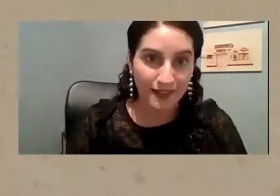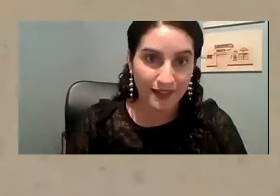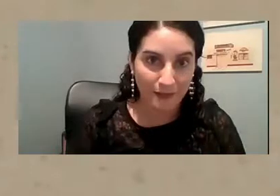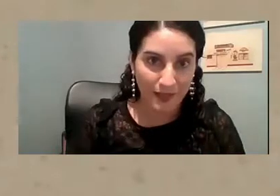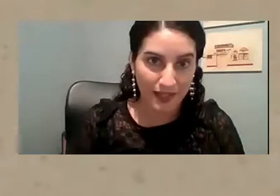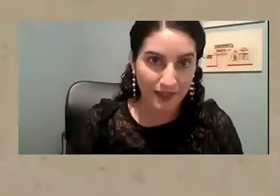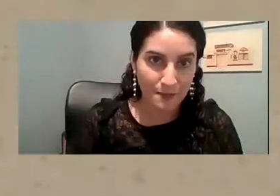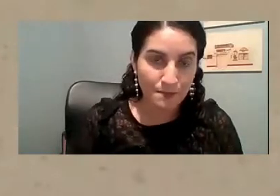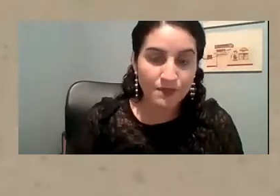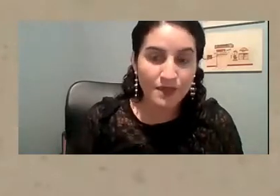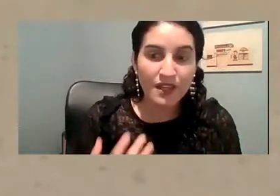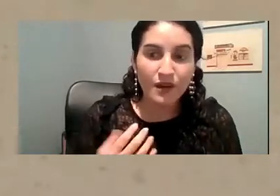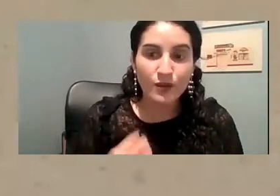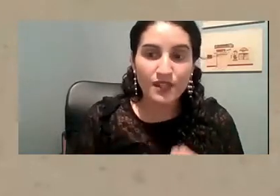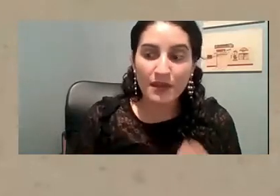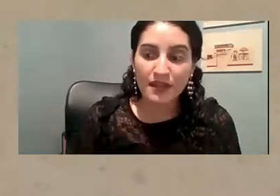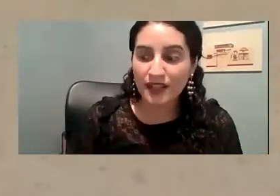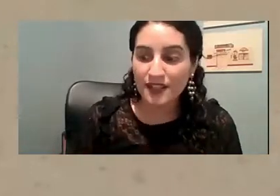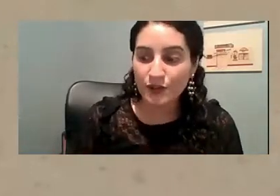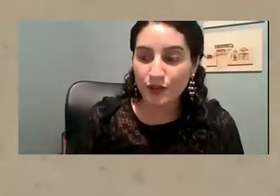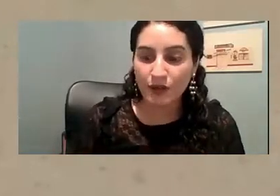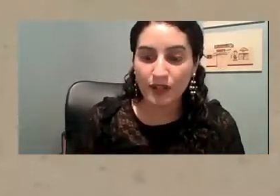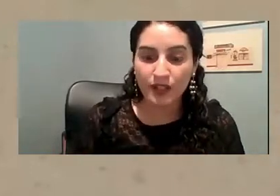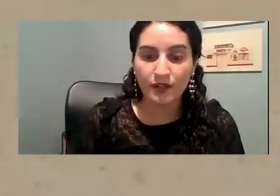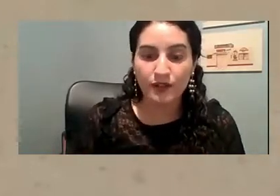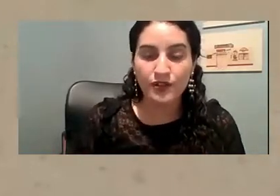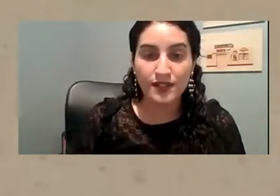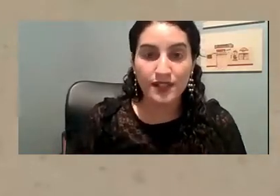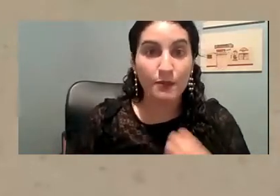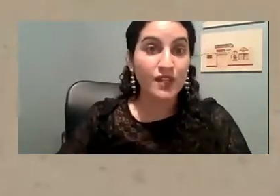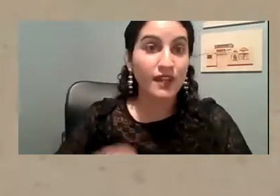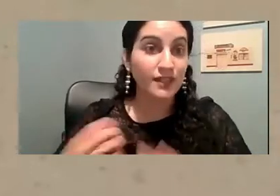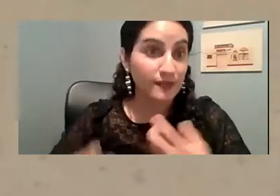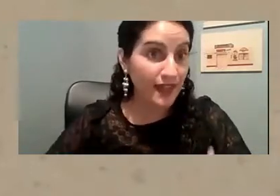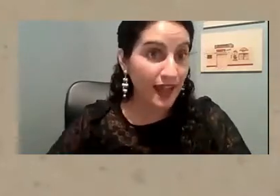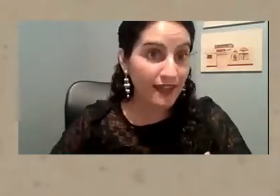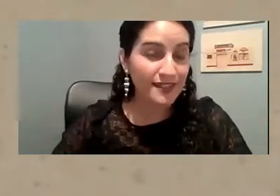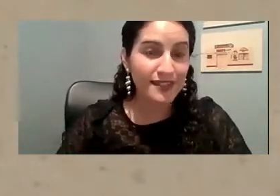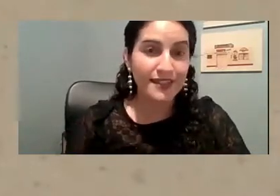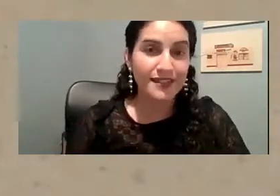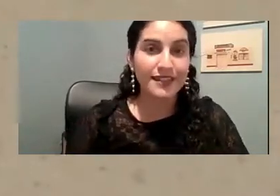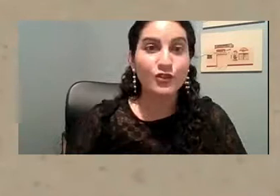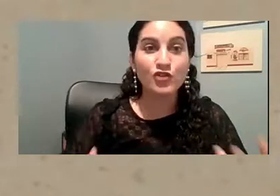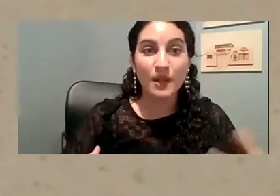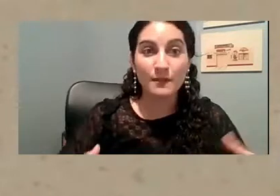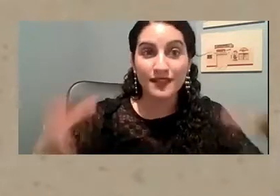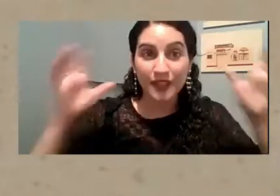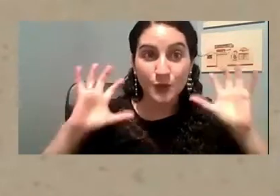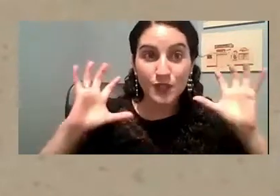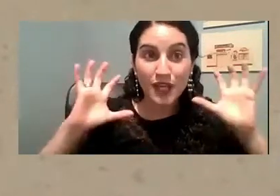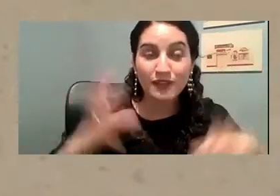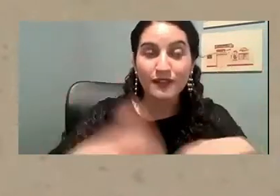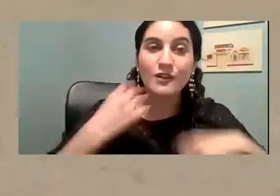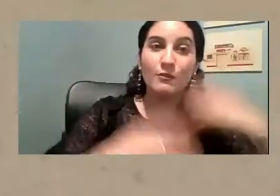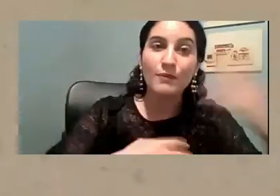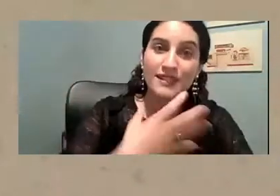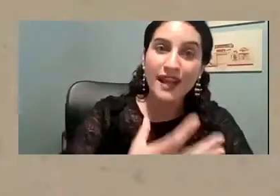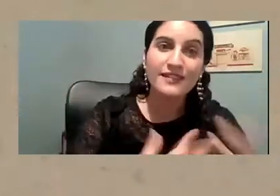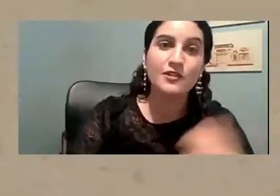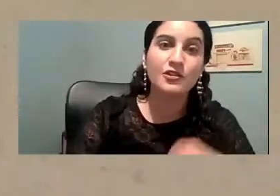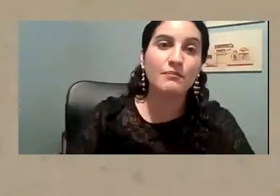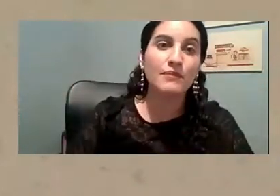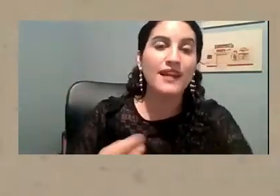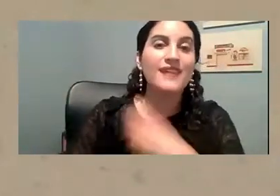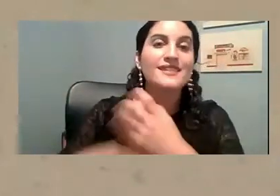participe activamente. Justamente en estos recorridos hacíamos actividades, es decir, no solamente escuchar y